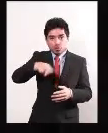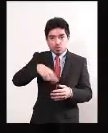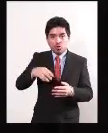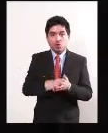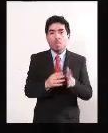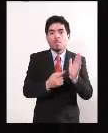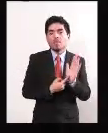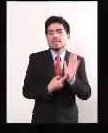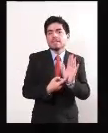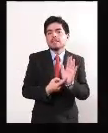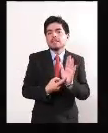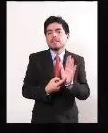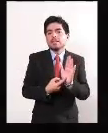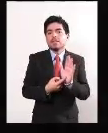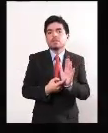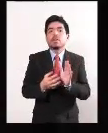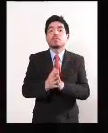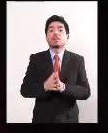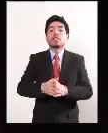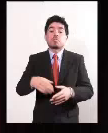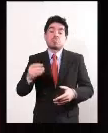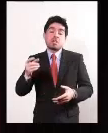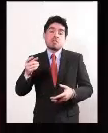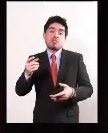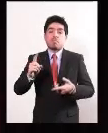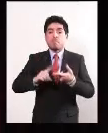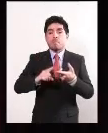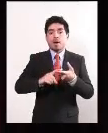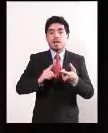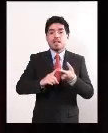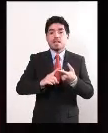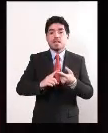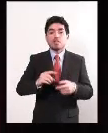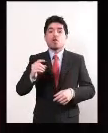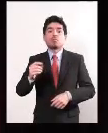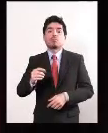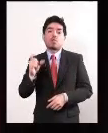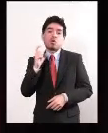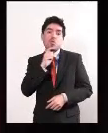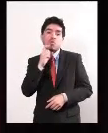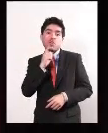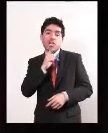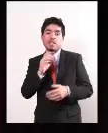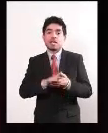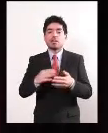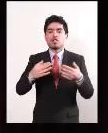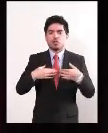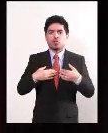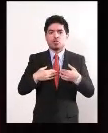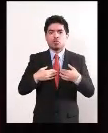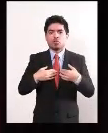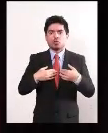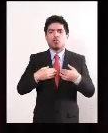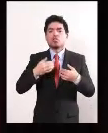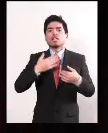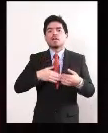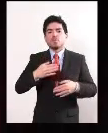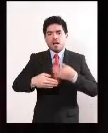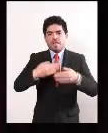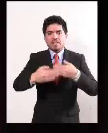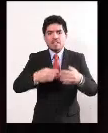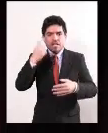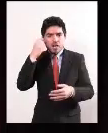en representación del Partido Comunista al cual formo parte, nosotros nos ponemos en completa disposición para avanzar en los